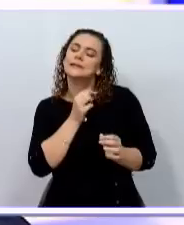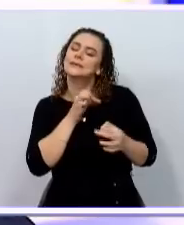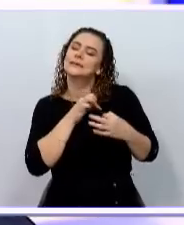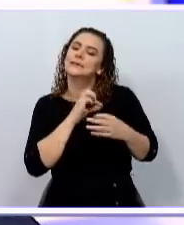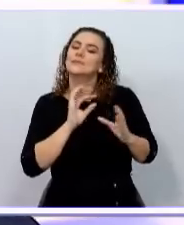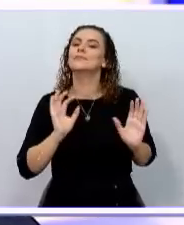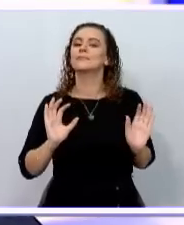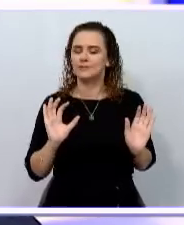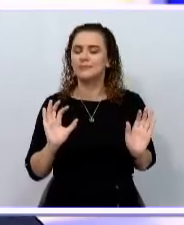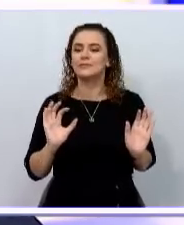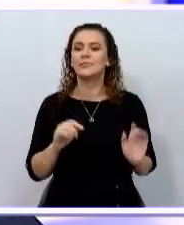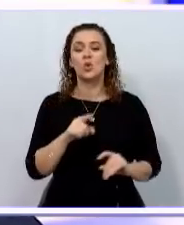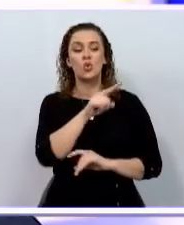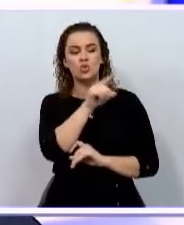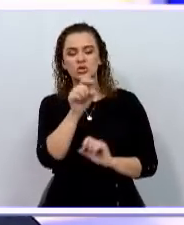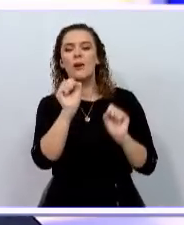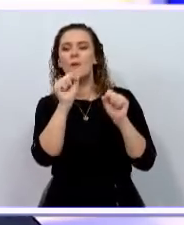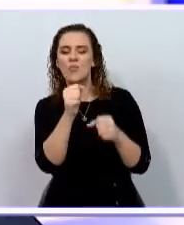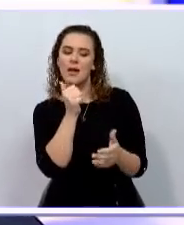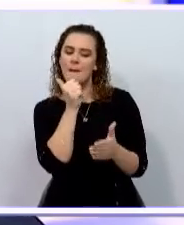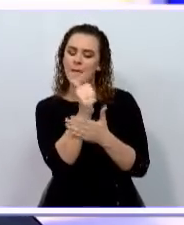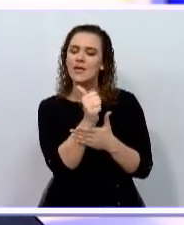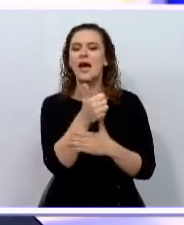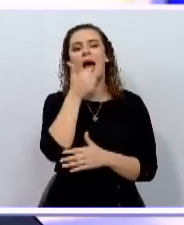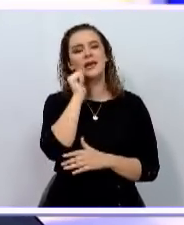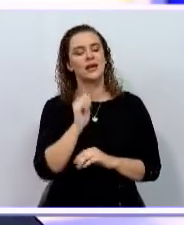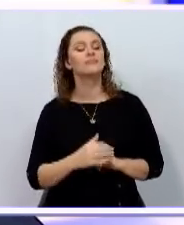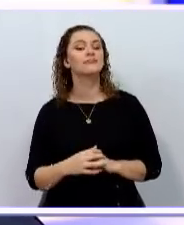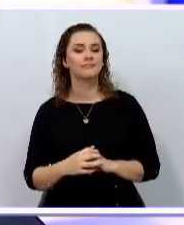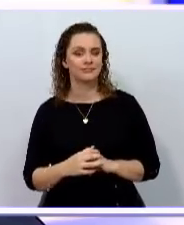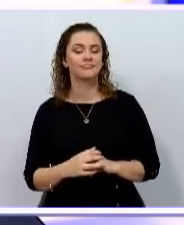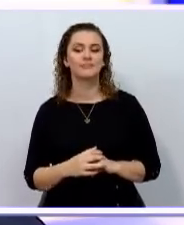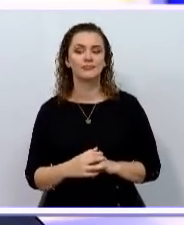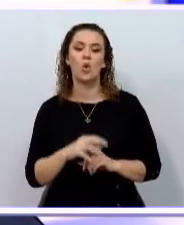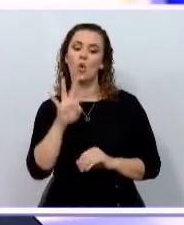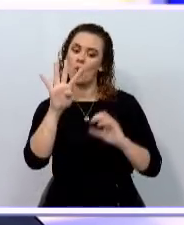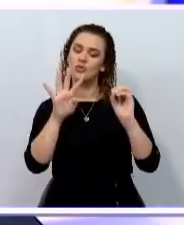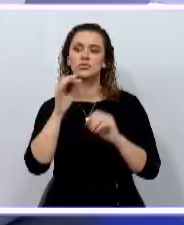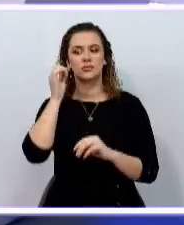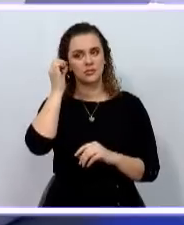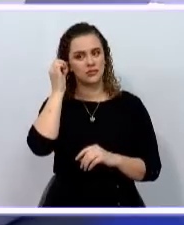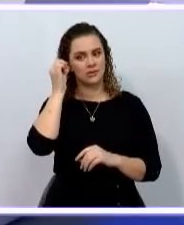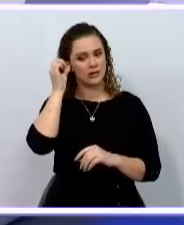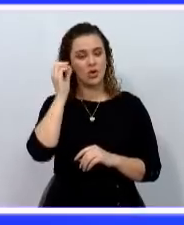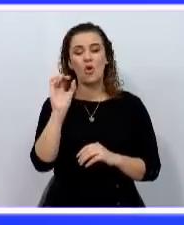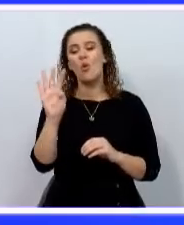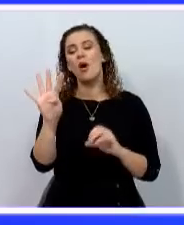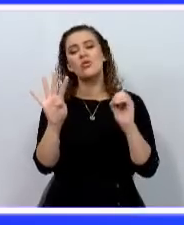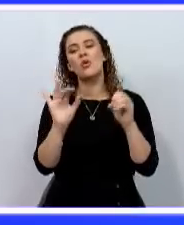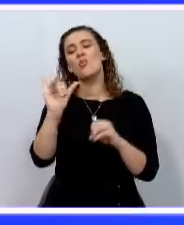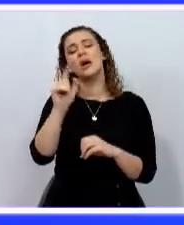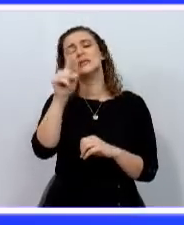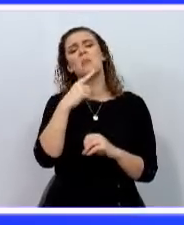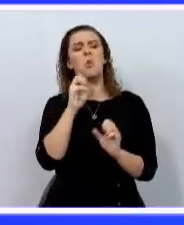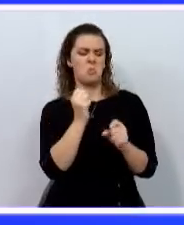clavada que ustedes podían matar esa seria anoche como cuatro cero cuatro cero igual van a decir los